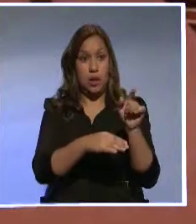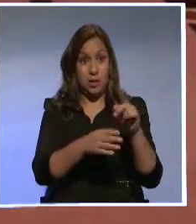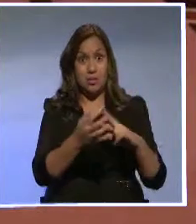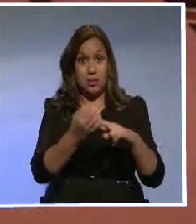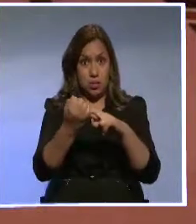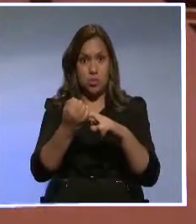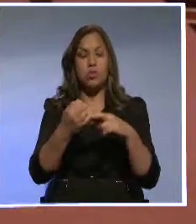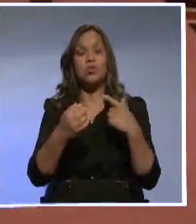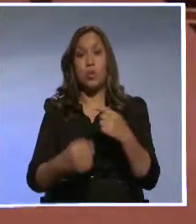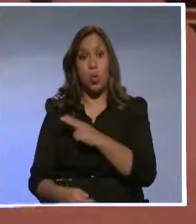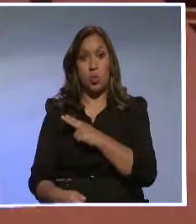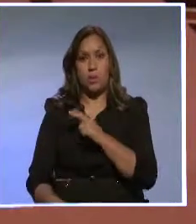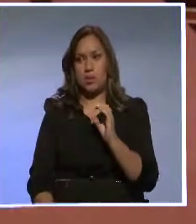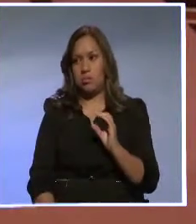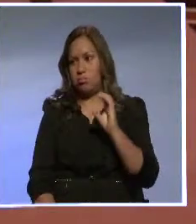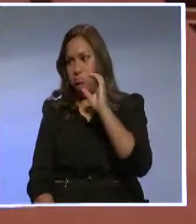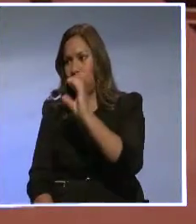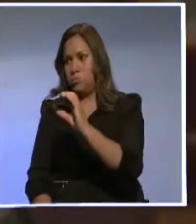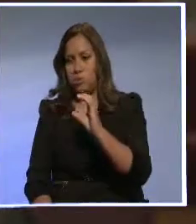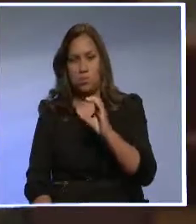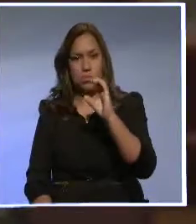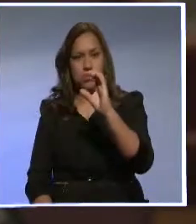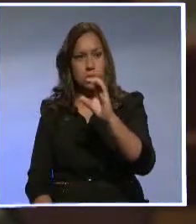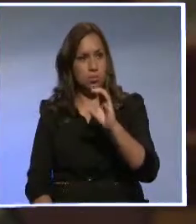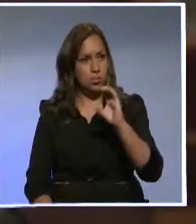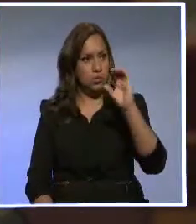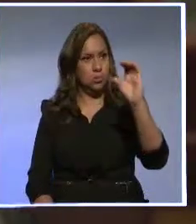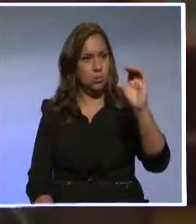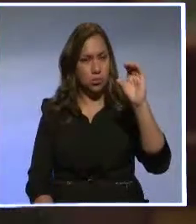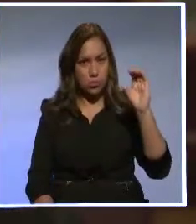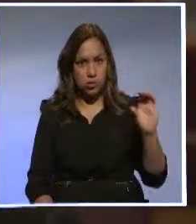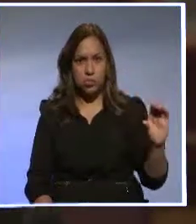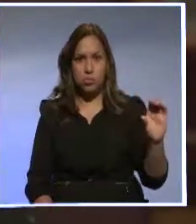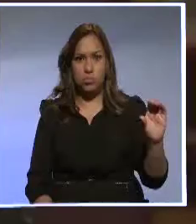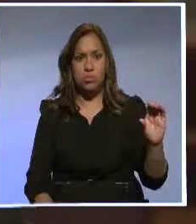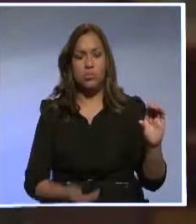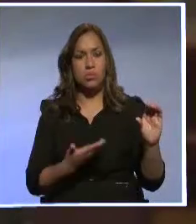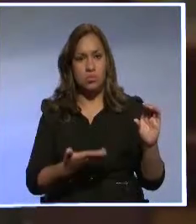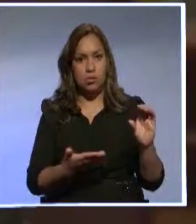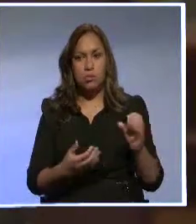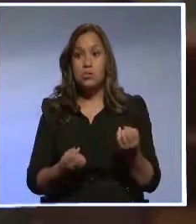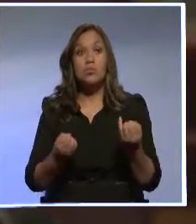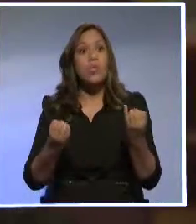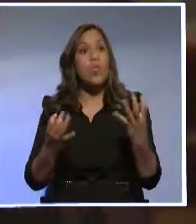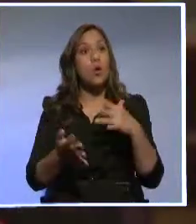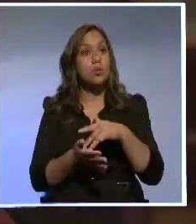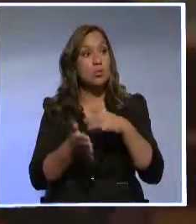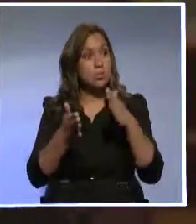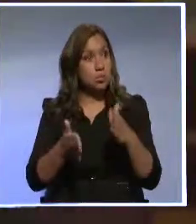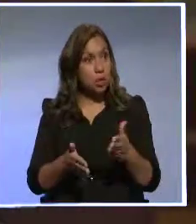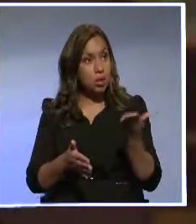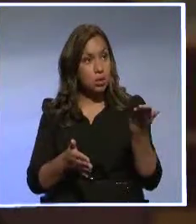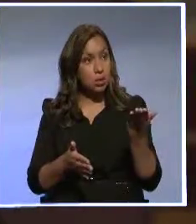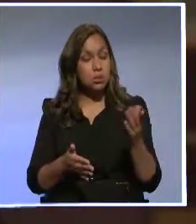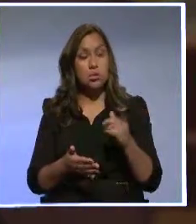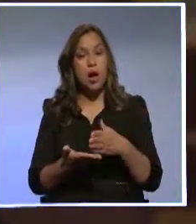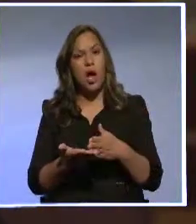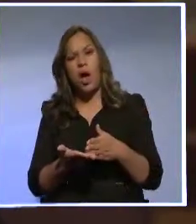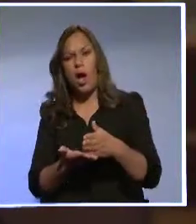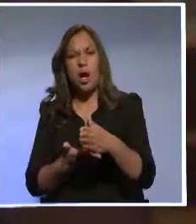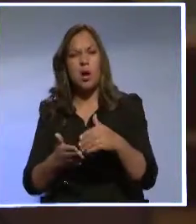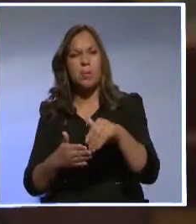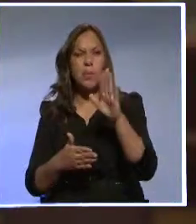universidades y les distribuye con el criterio óptimo de acuerdo al número de estudiantes de acuerdo al tipo de carreras que